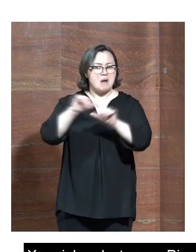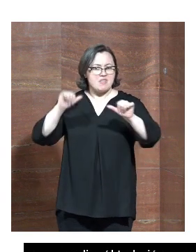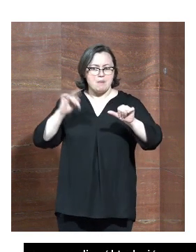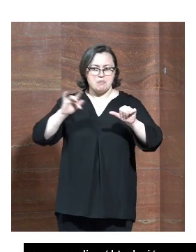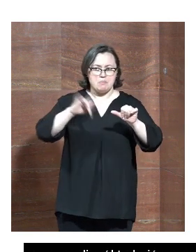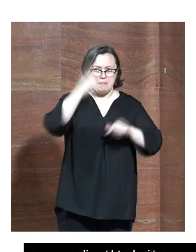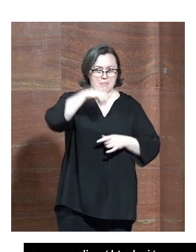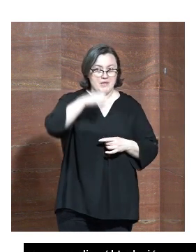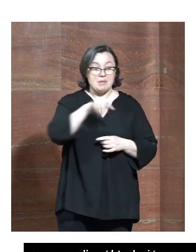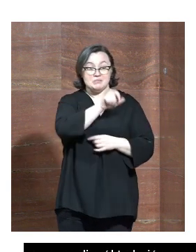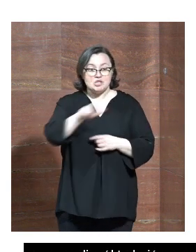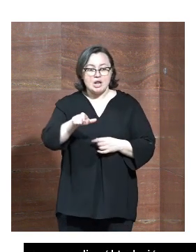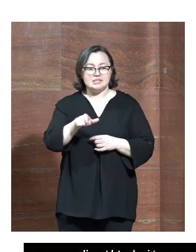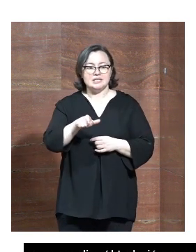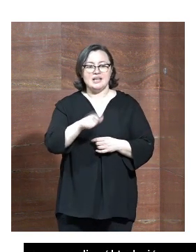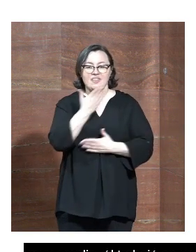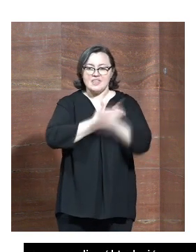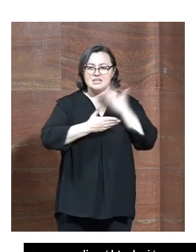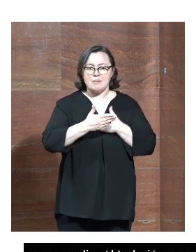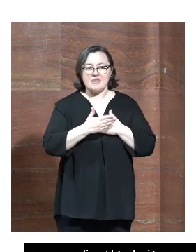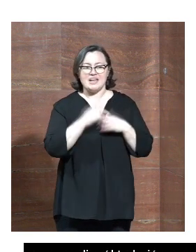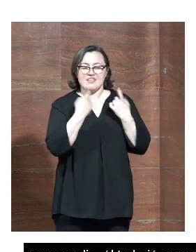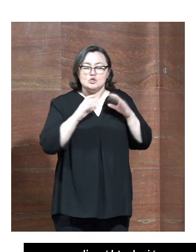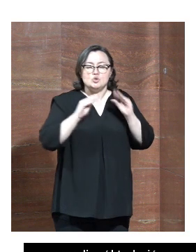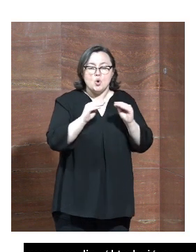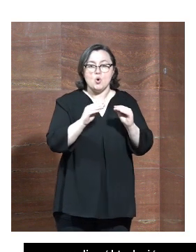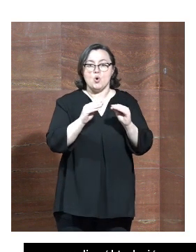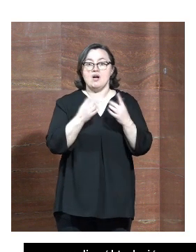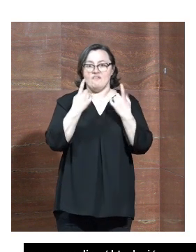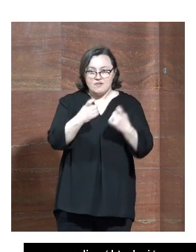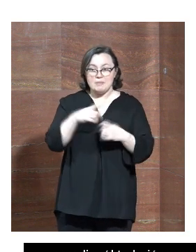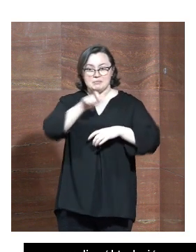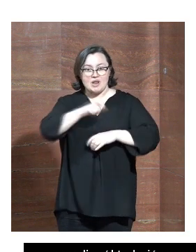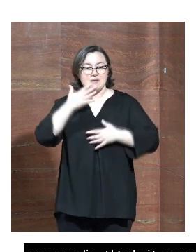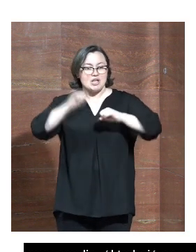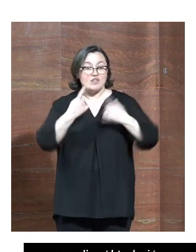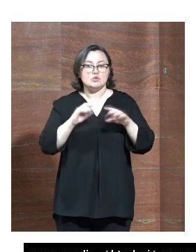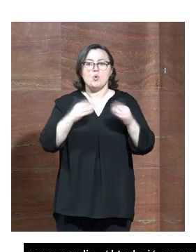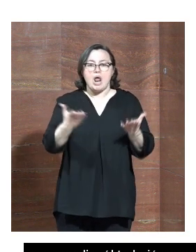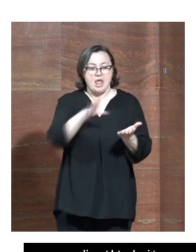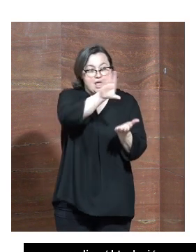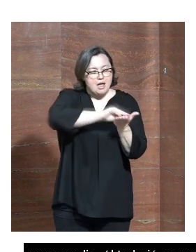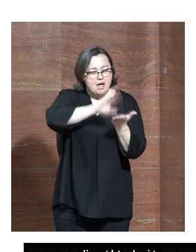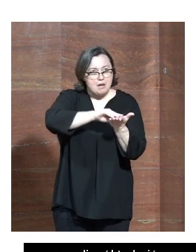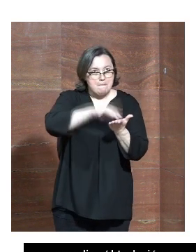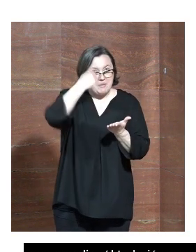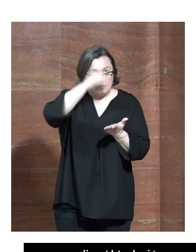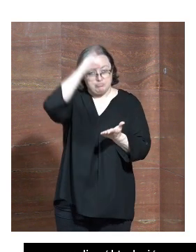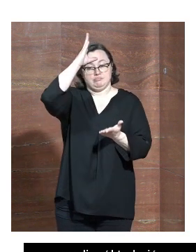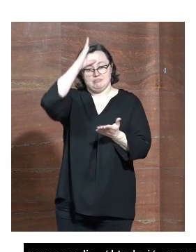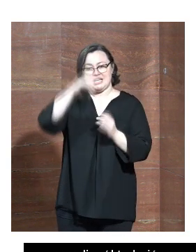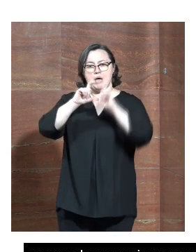las necesidades que tiene la población con discapacidad, con limitaciones y mayores, se haya incorporado a una